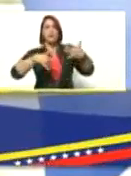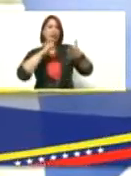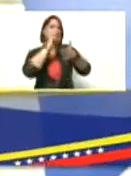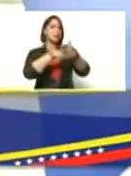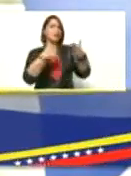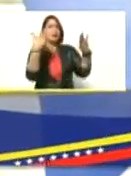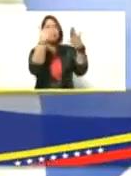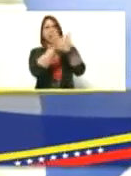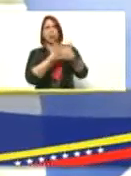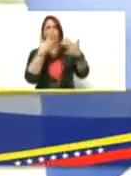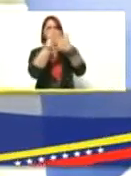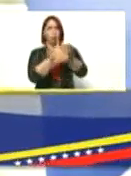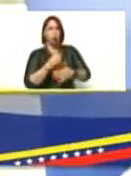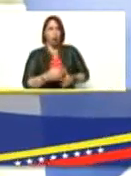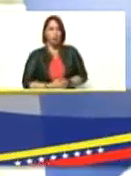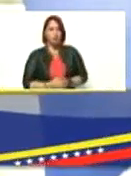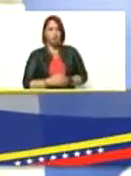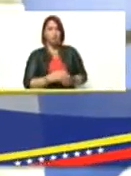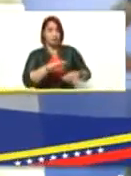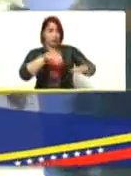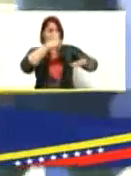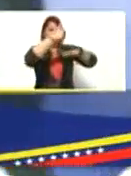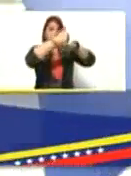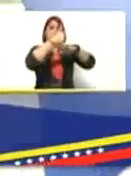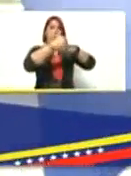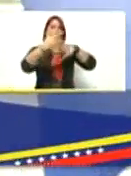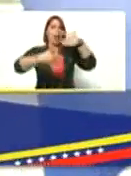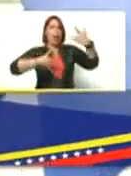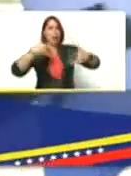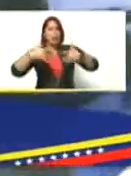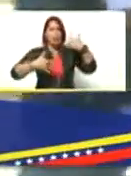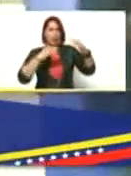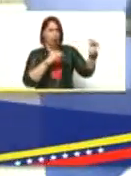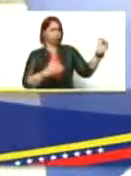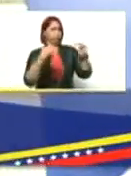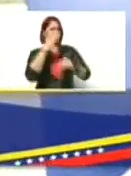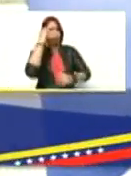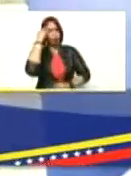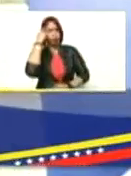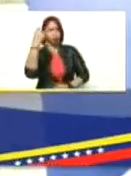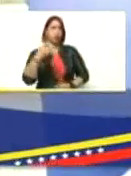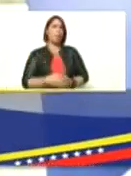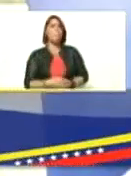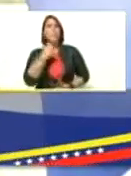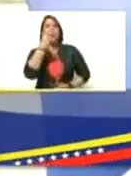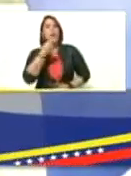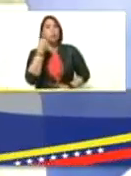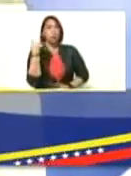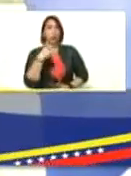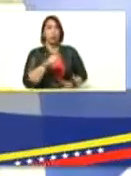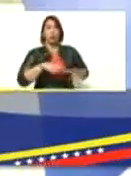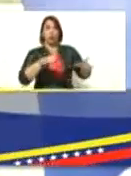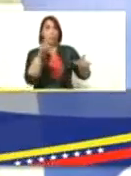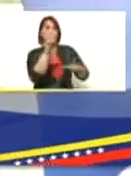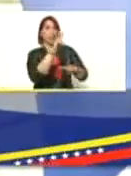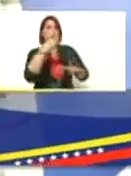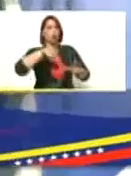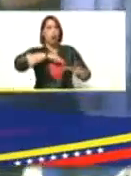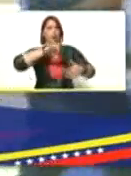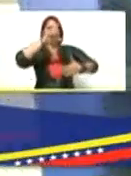alguna, es el mayor evento académico político que ha tenido lugar en Venezuela y nuestra